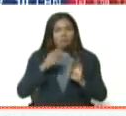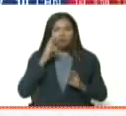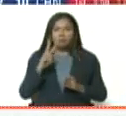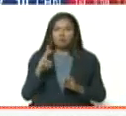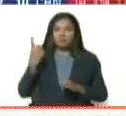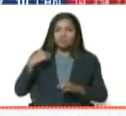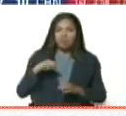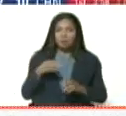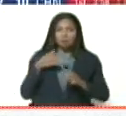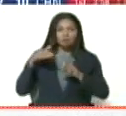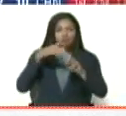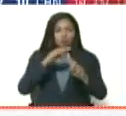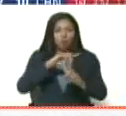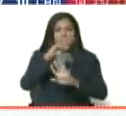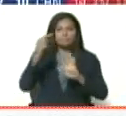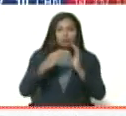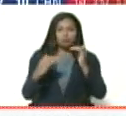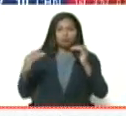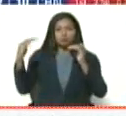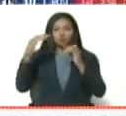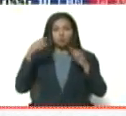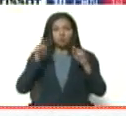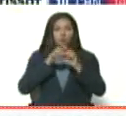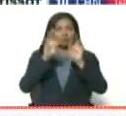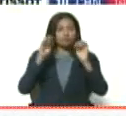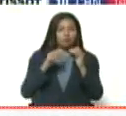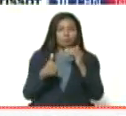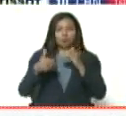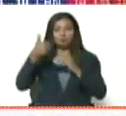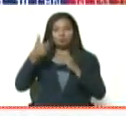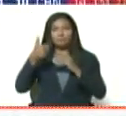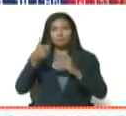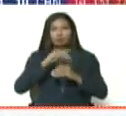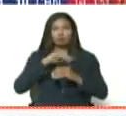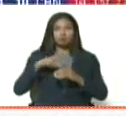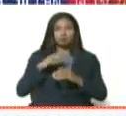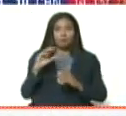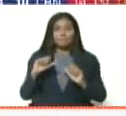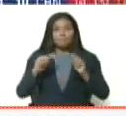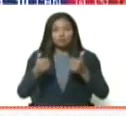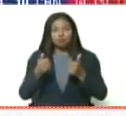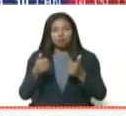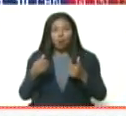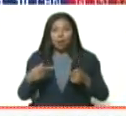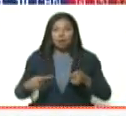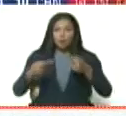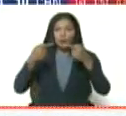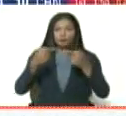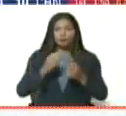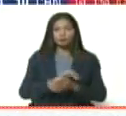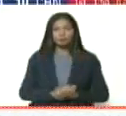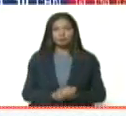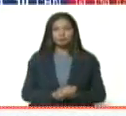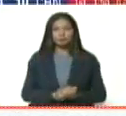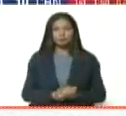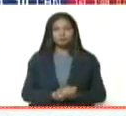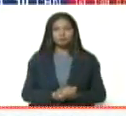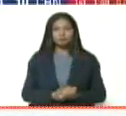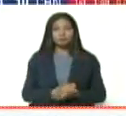Tuvimos dominio, superioridad y ventaja desde que arrancó el juego. Y es